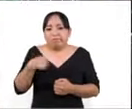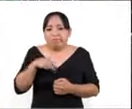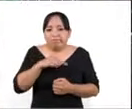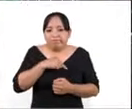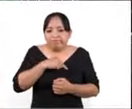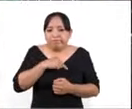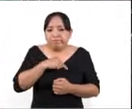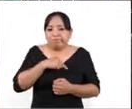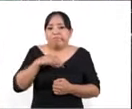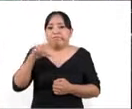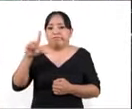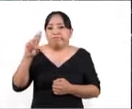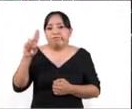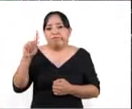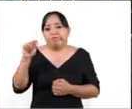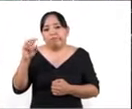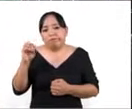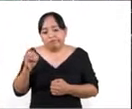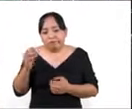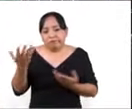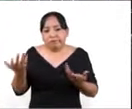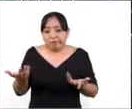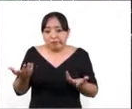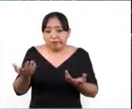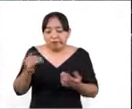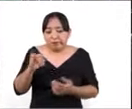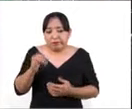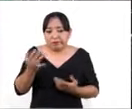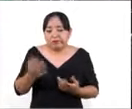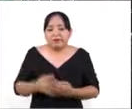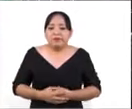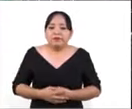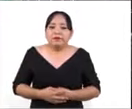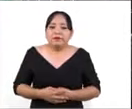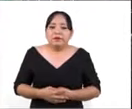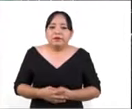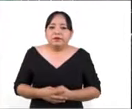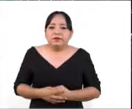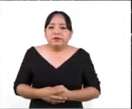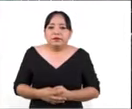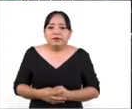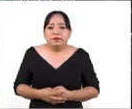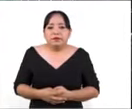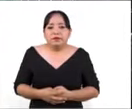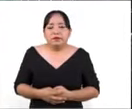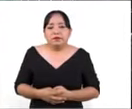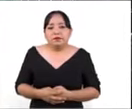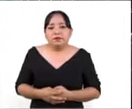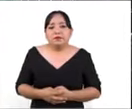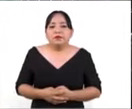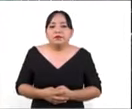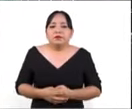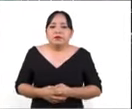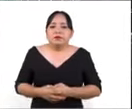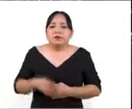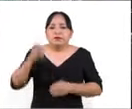Siguiente pregunta, Armando Jefferson de 24 horas. Hola, ¿qué tal? Buenas tardes, doctora. Pues preguntarle si se espera réplica de